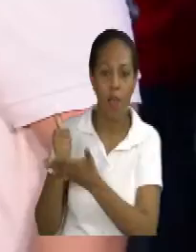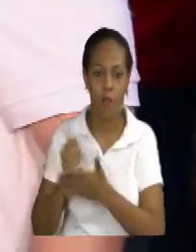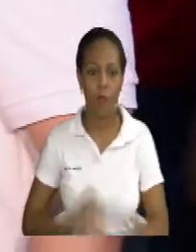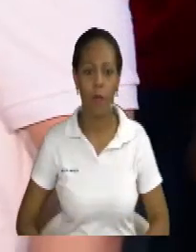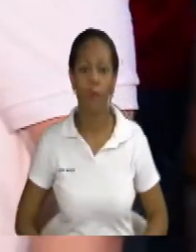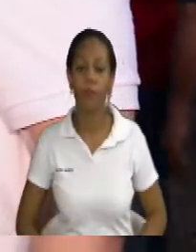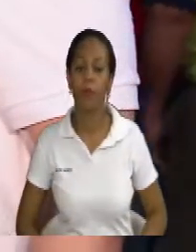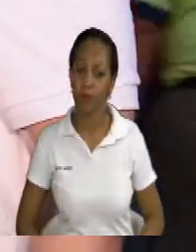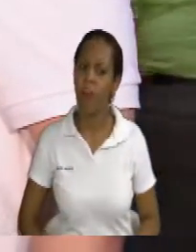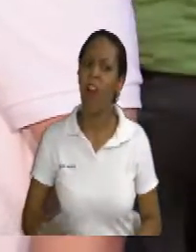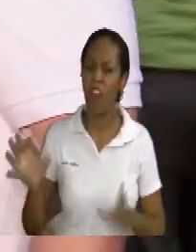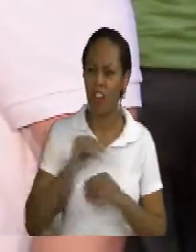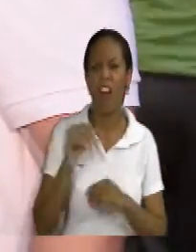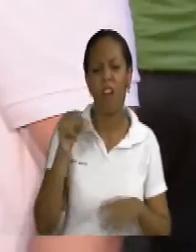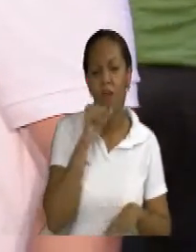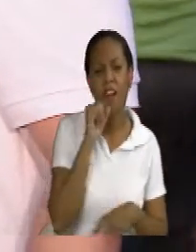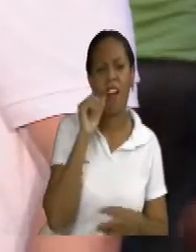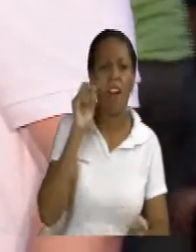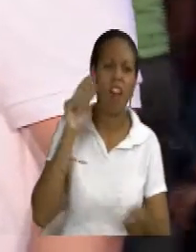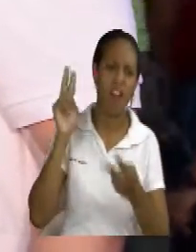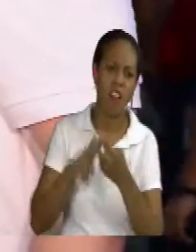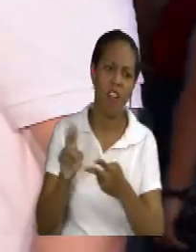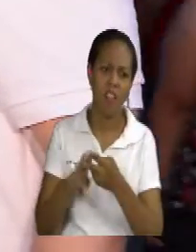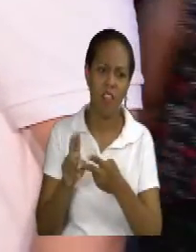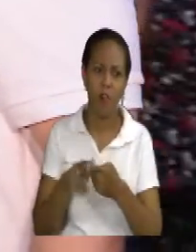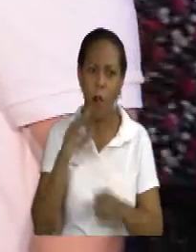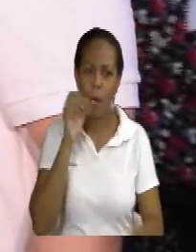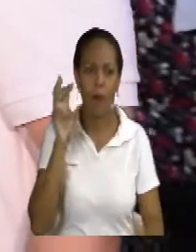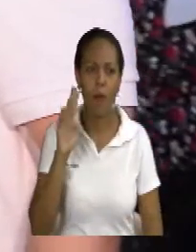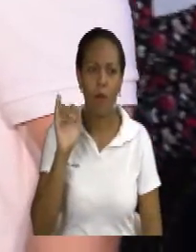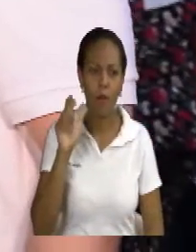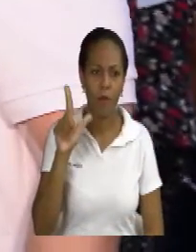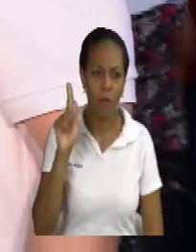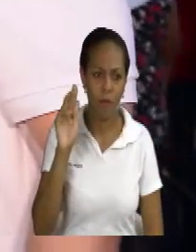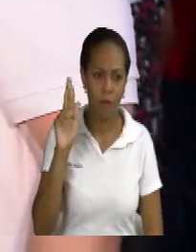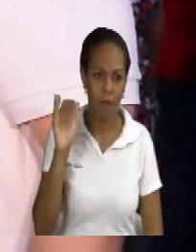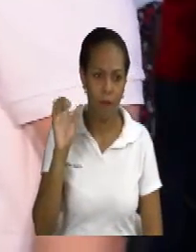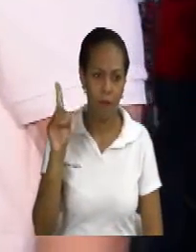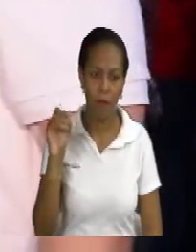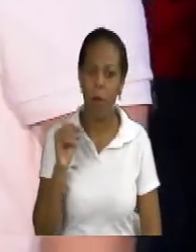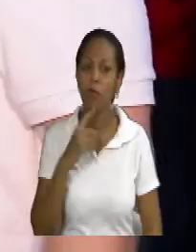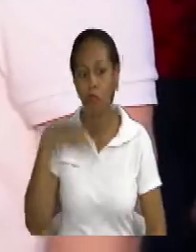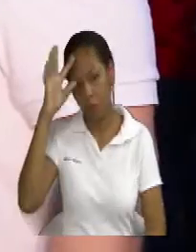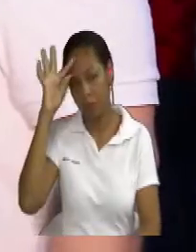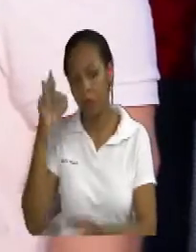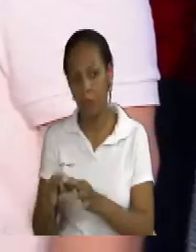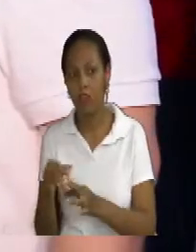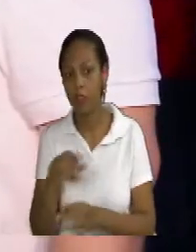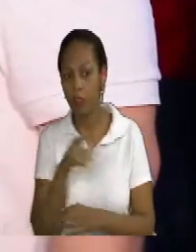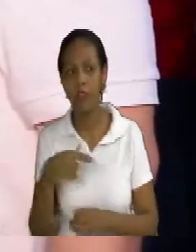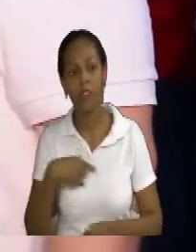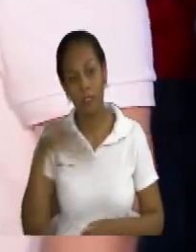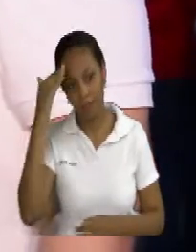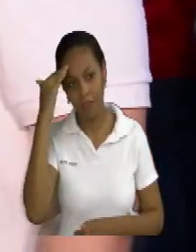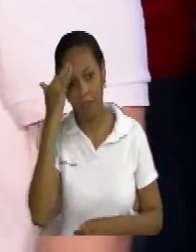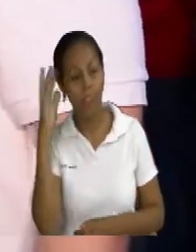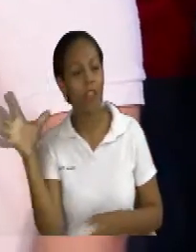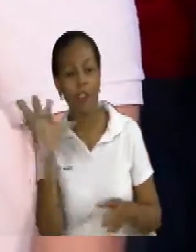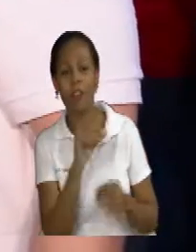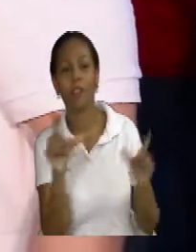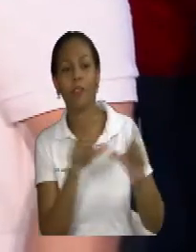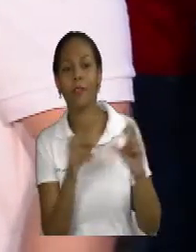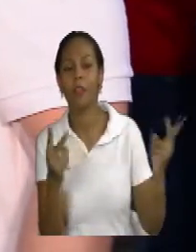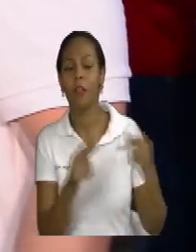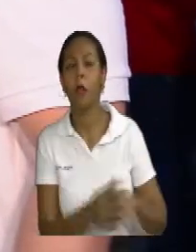bien al ingeniero Wilfrido Usurriaga Ponza. Le tienen una confianza única. Y yo sé que muchos de nuestros televidentes ya están